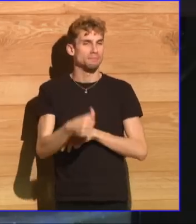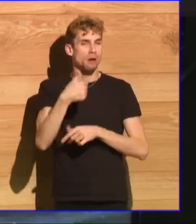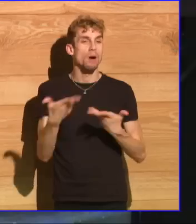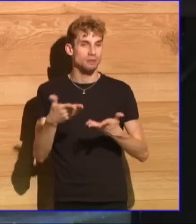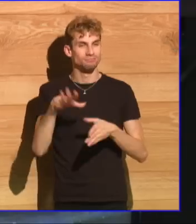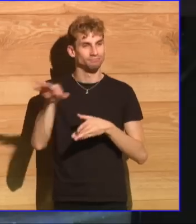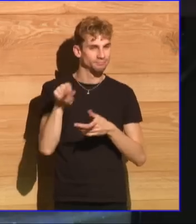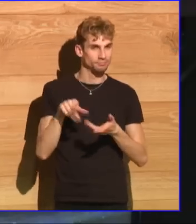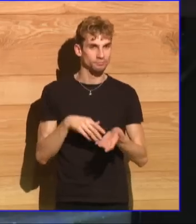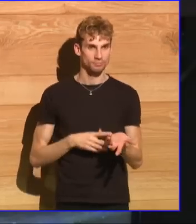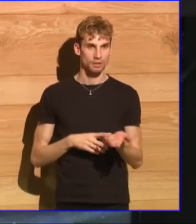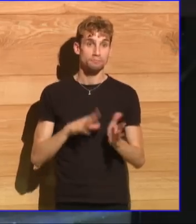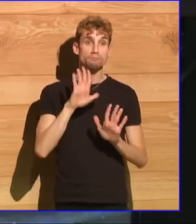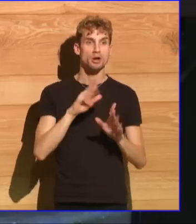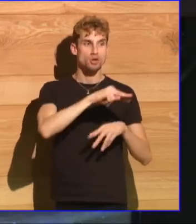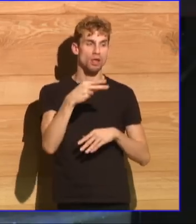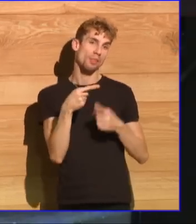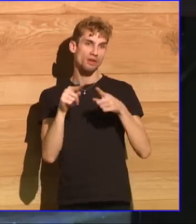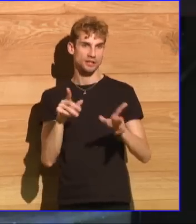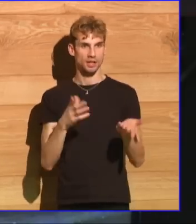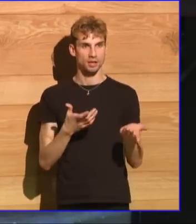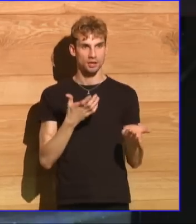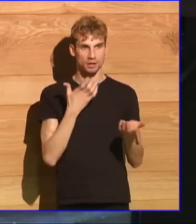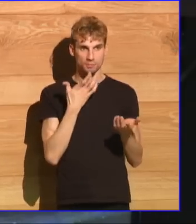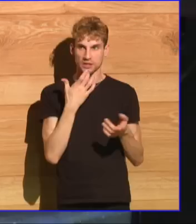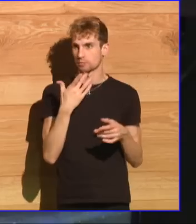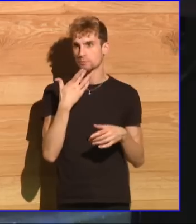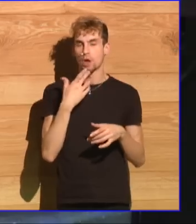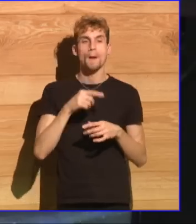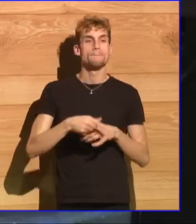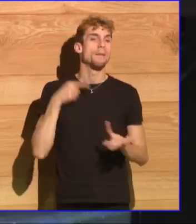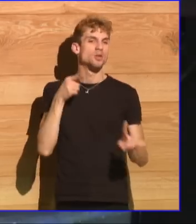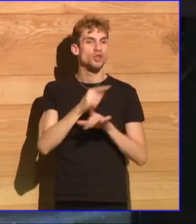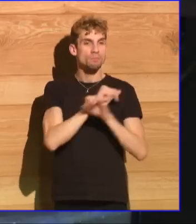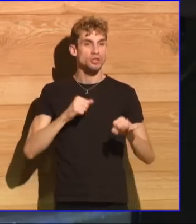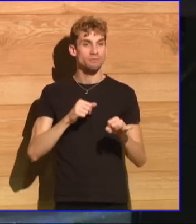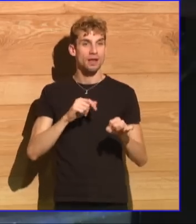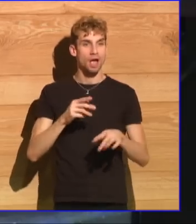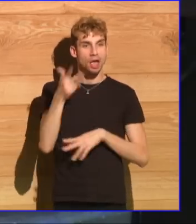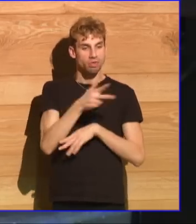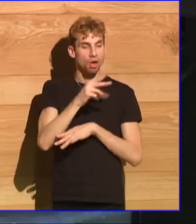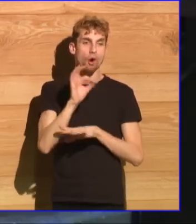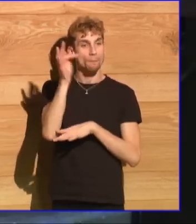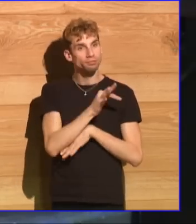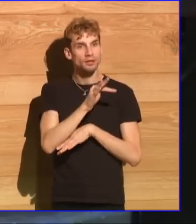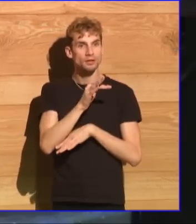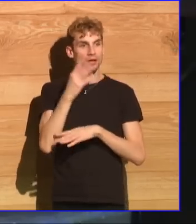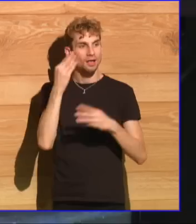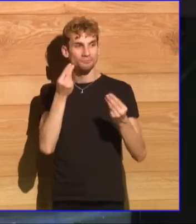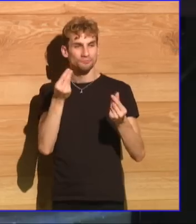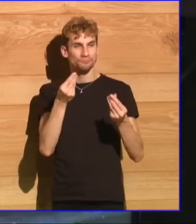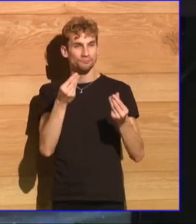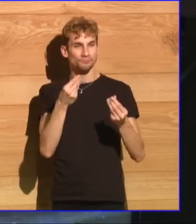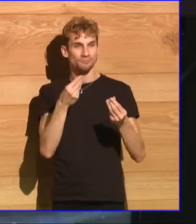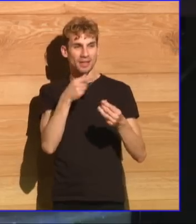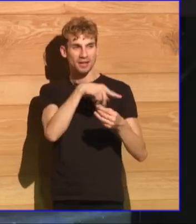sin conseguirlo de esa manera. Por eso cuando se ve el nuevo Top Gun o según qué Misiones Imposibles, tienes ese sabor de lo de antes, de esto está